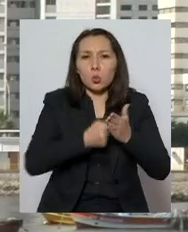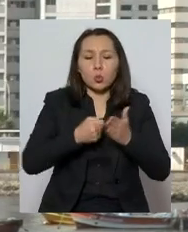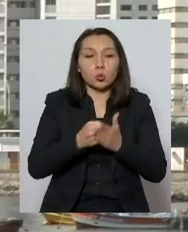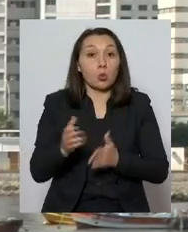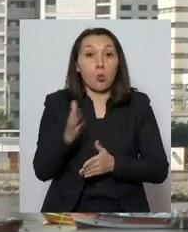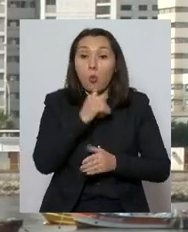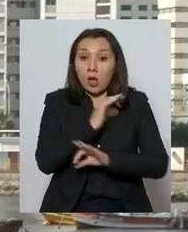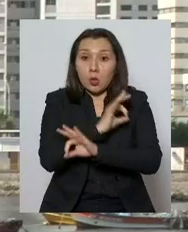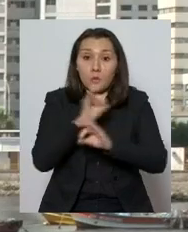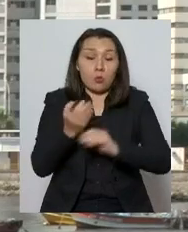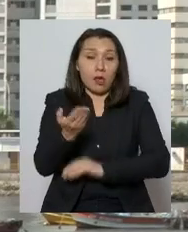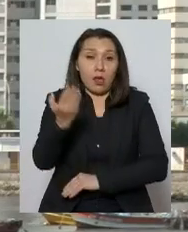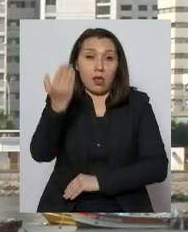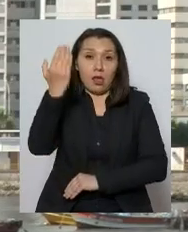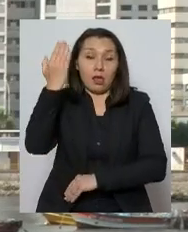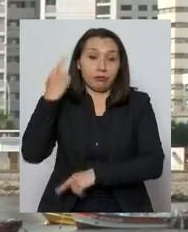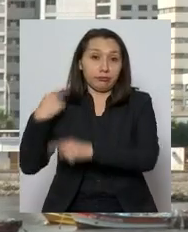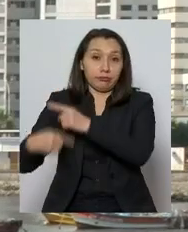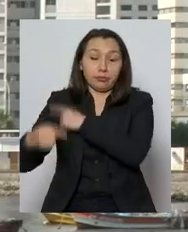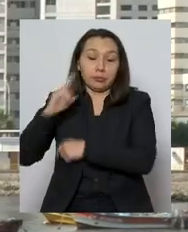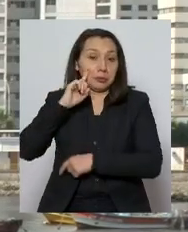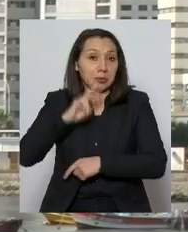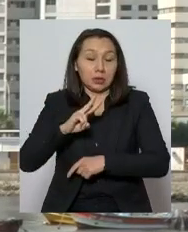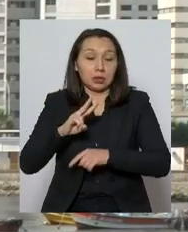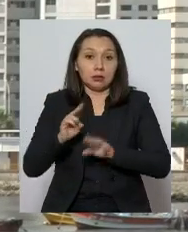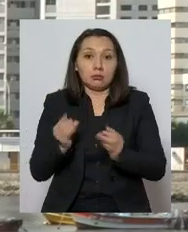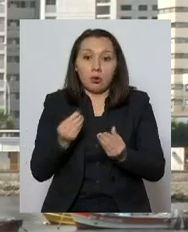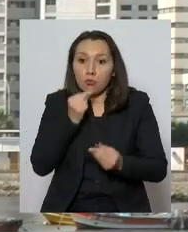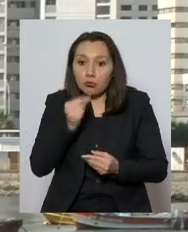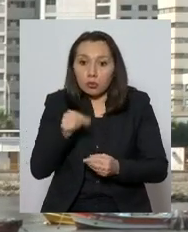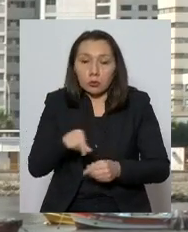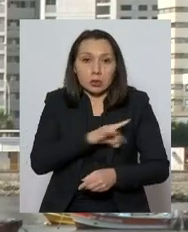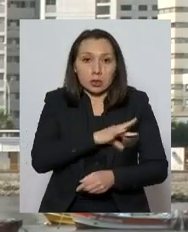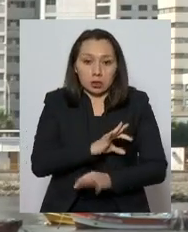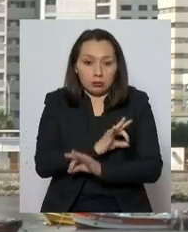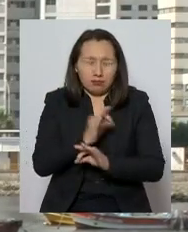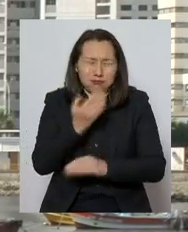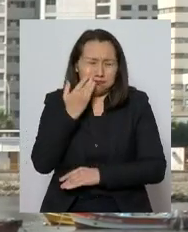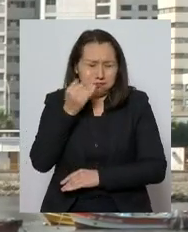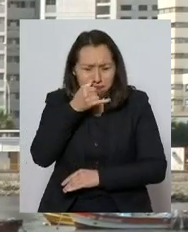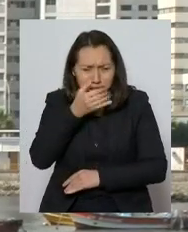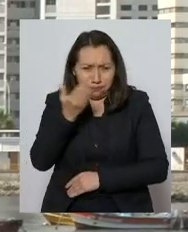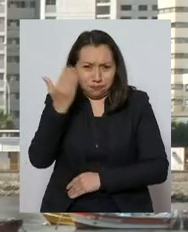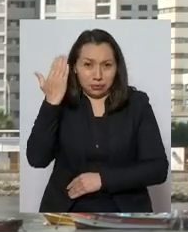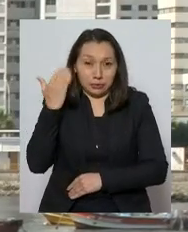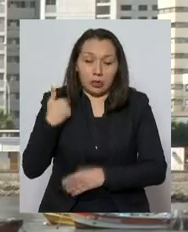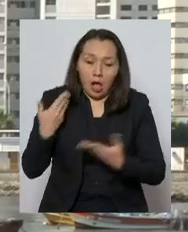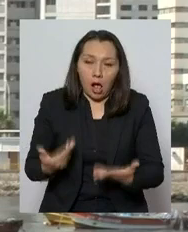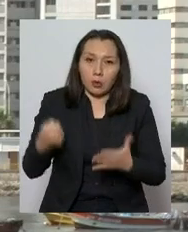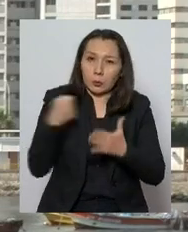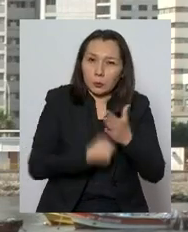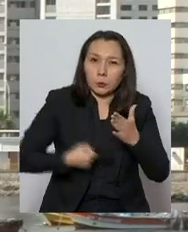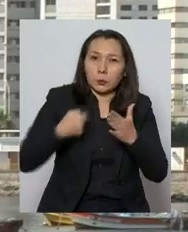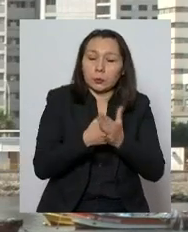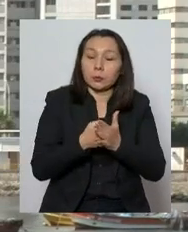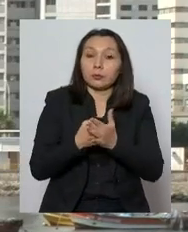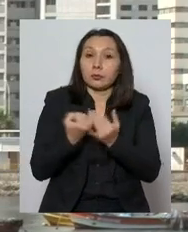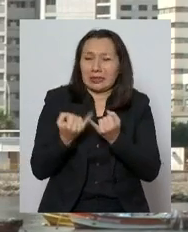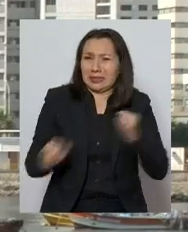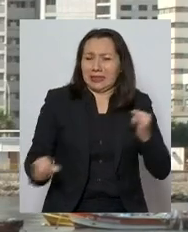tiene precedente en la historia reciente de nuestro país. Estamos luchando contra un